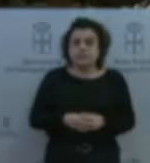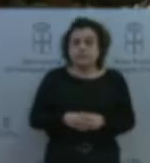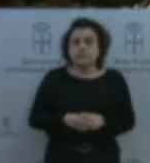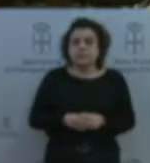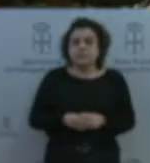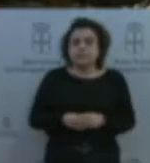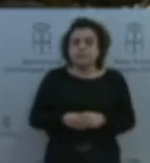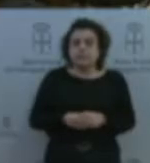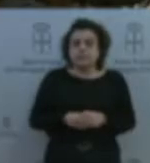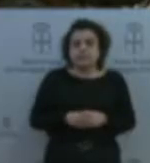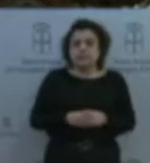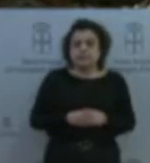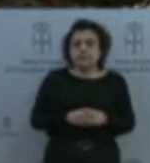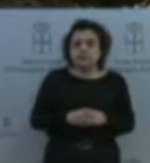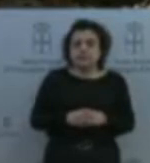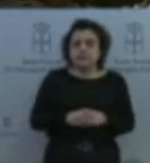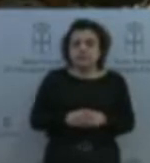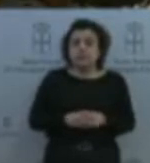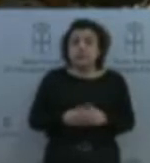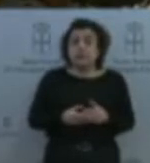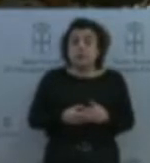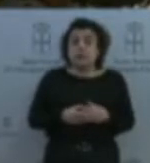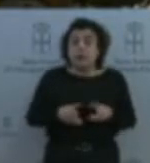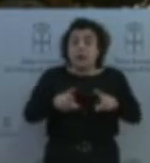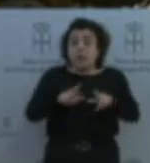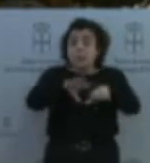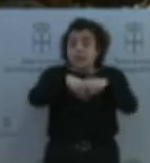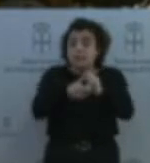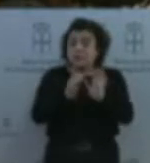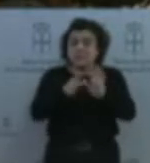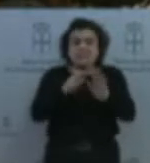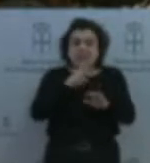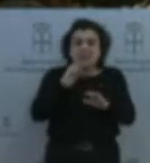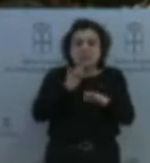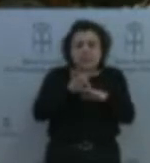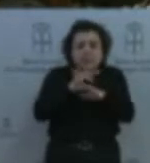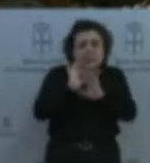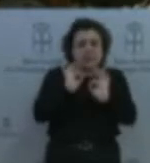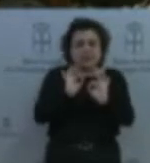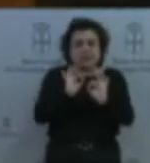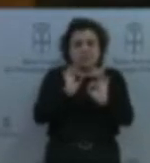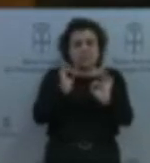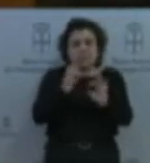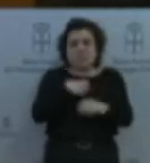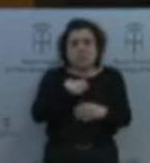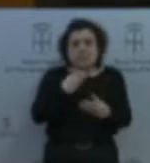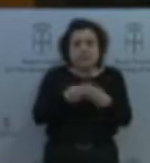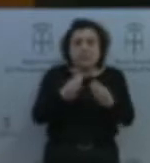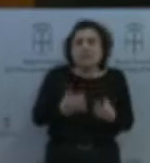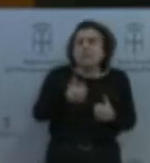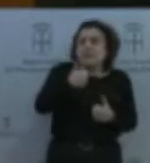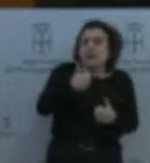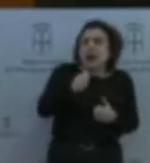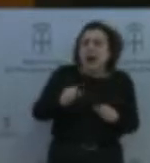La democracia es un bien delicado. En jamás se tiene que dar por garantizada. Y en los últimos años pasaron muchas cosas, consensos